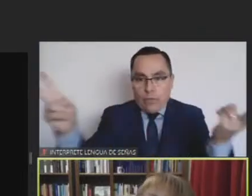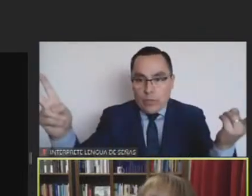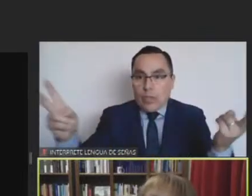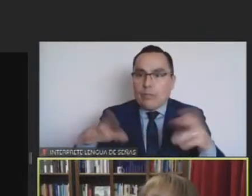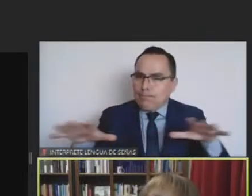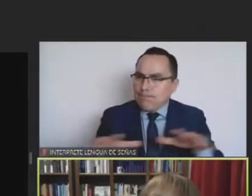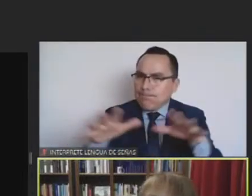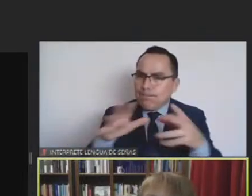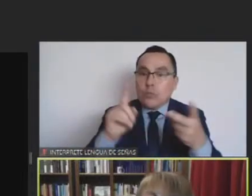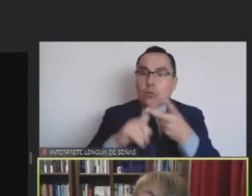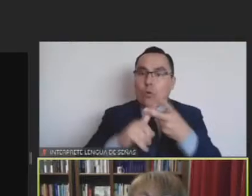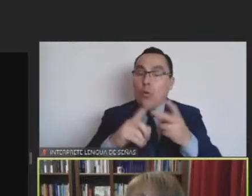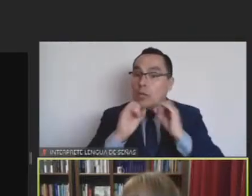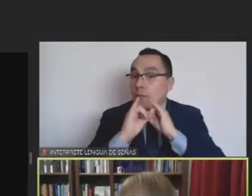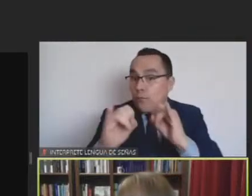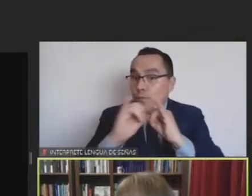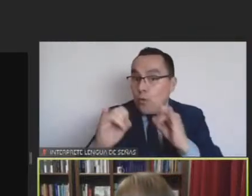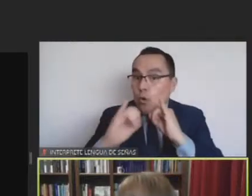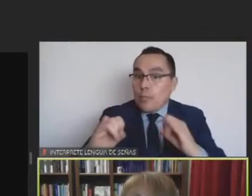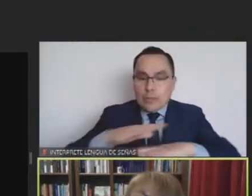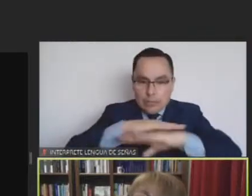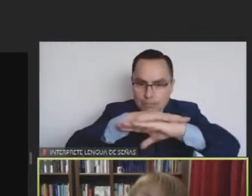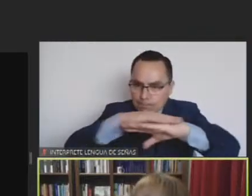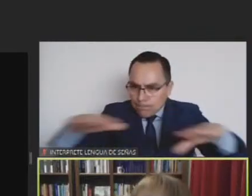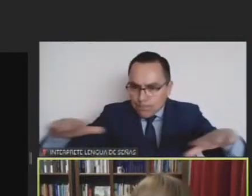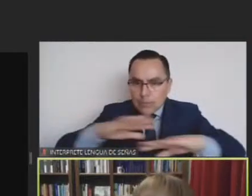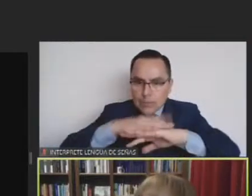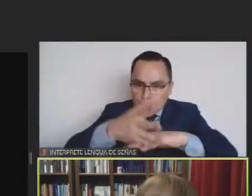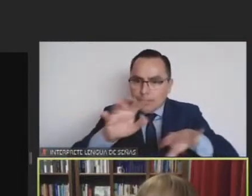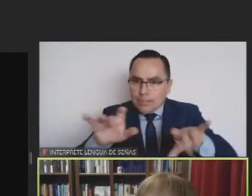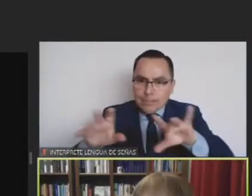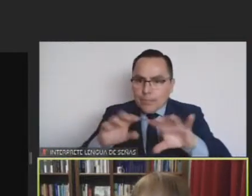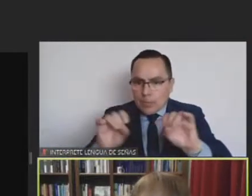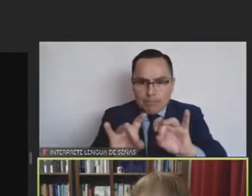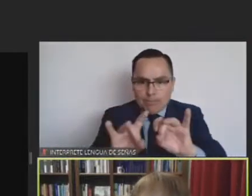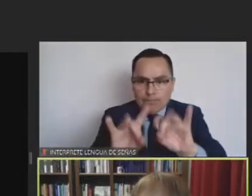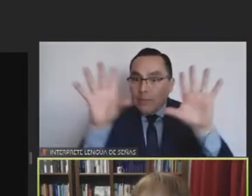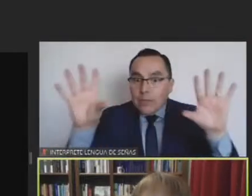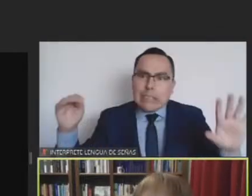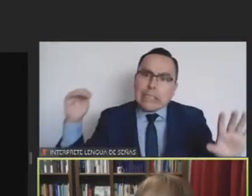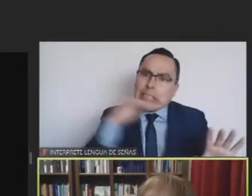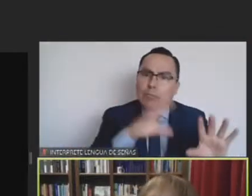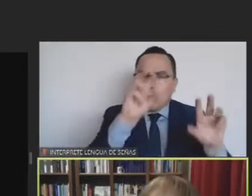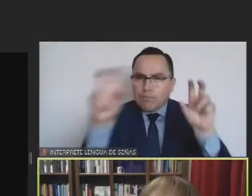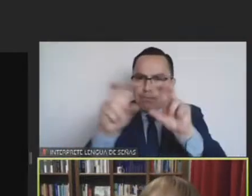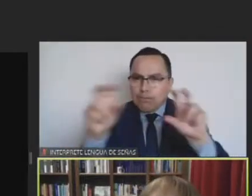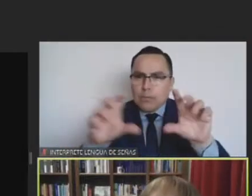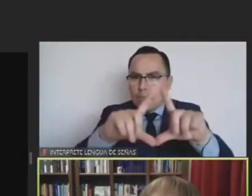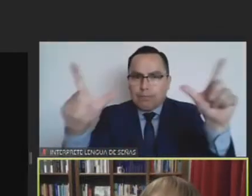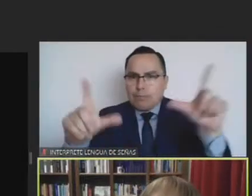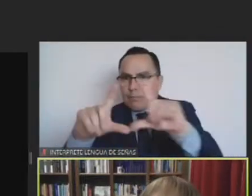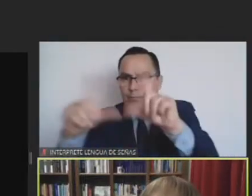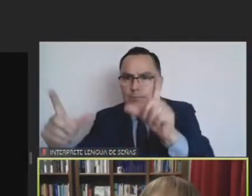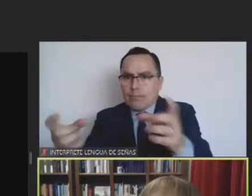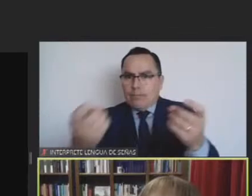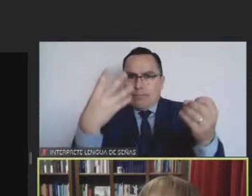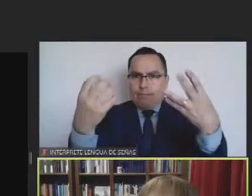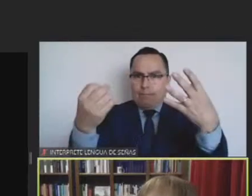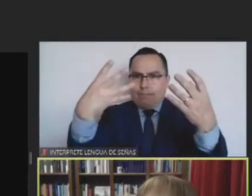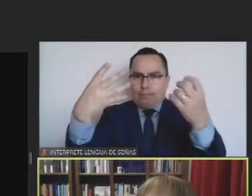difusión, transmisión de información, plataformas, instantaneidad, etcétera. Por otro lado, va a tener que ver